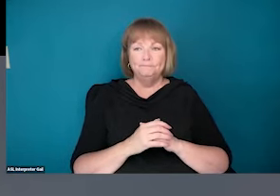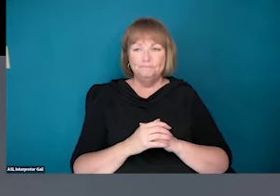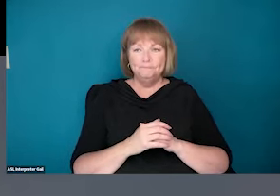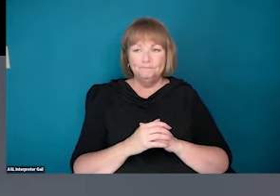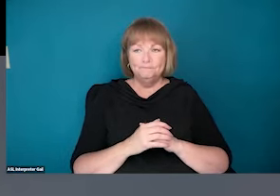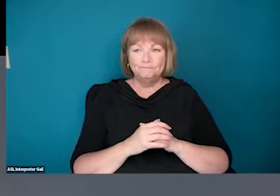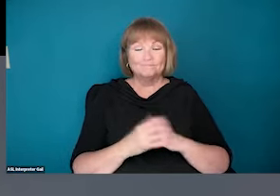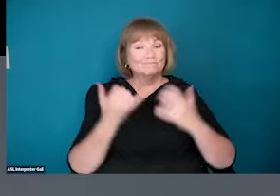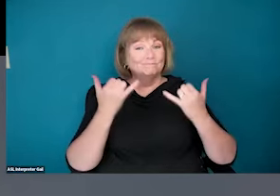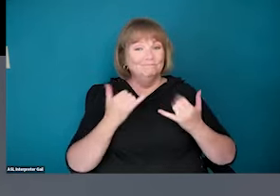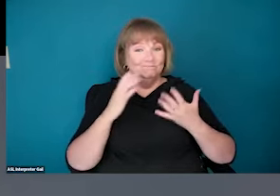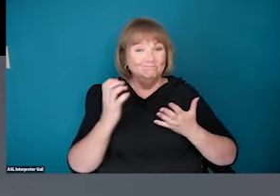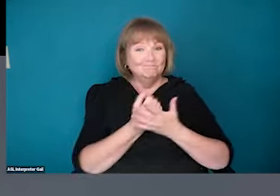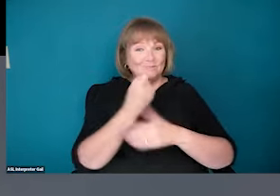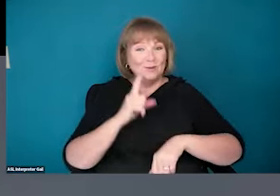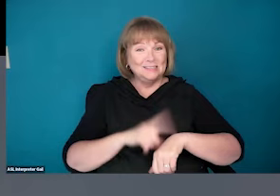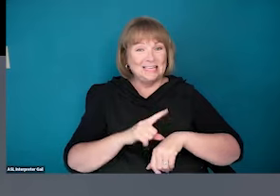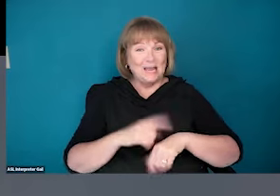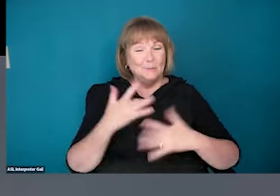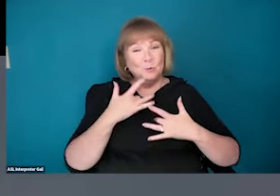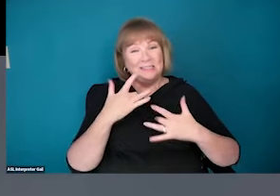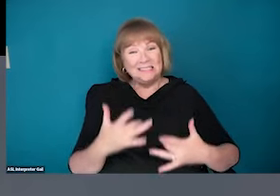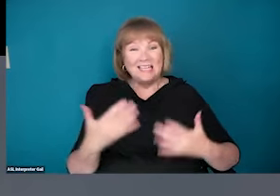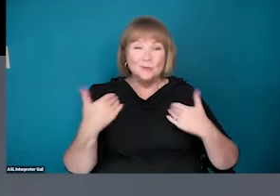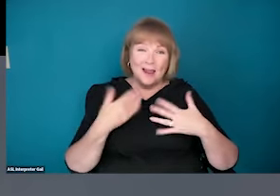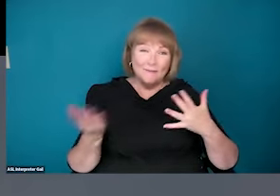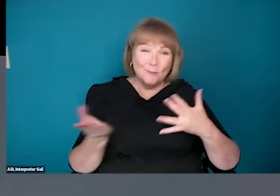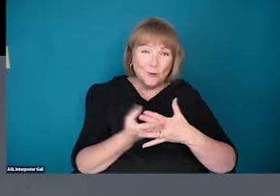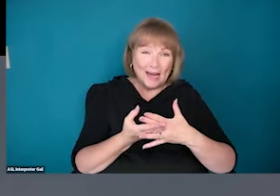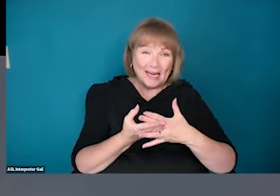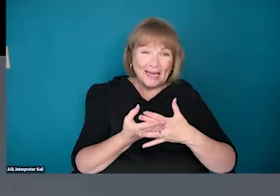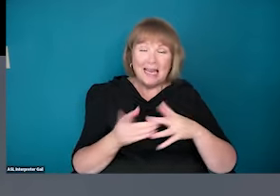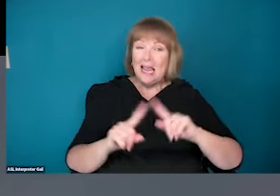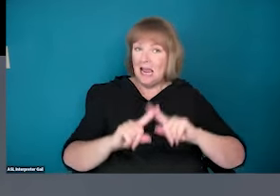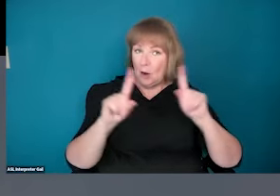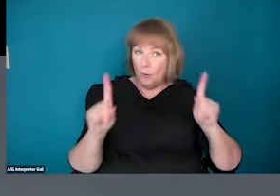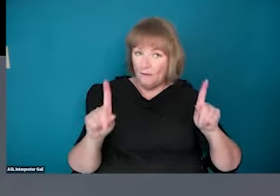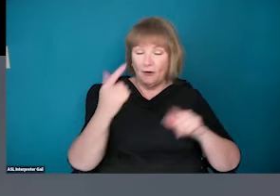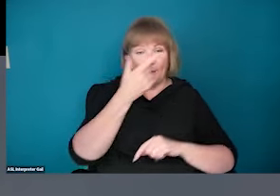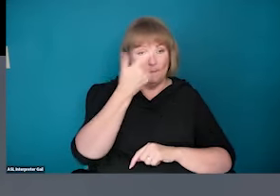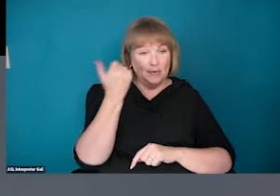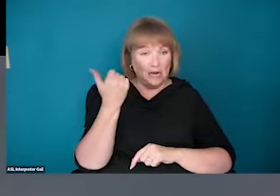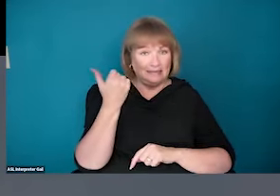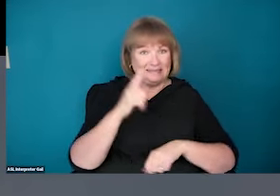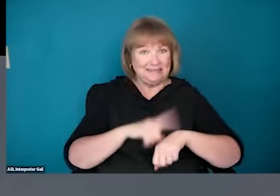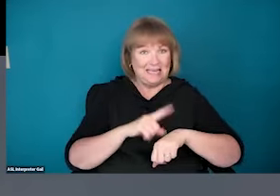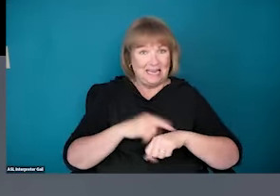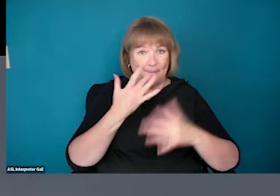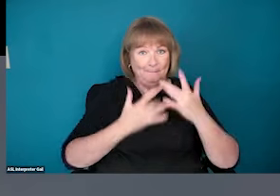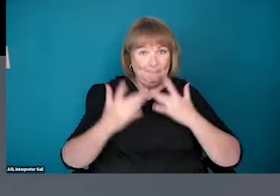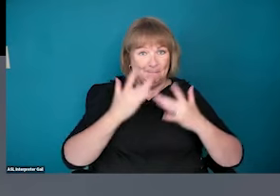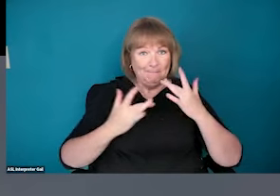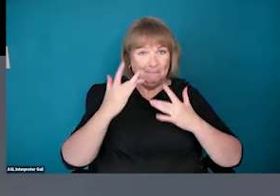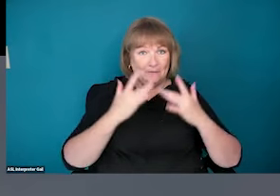ellos. Ahí este es el momento que tomamos un descanso orgánico,